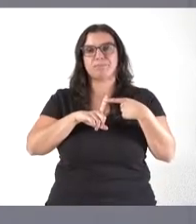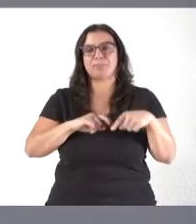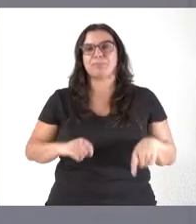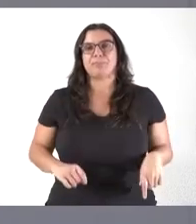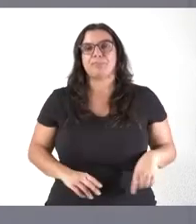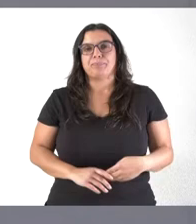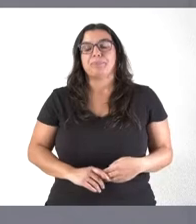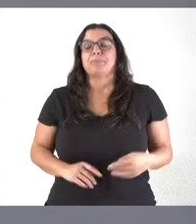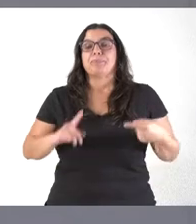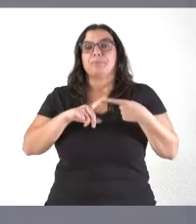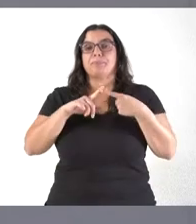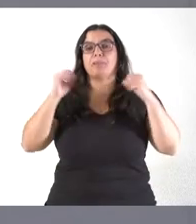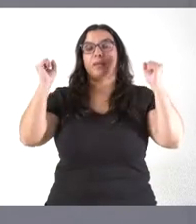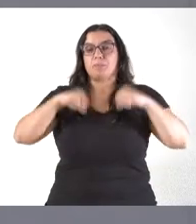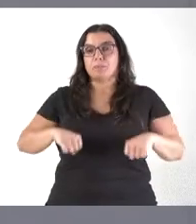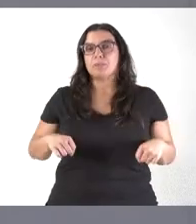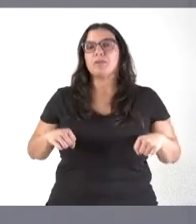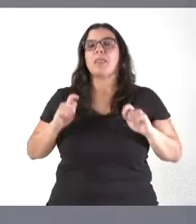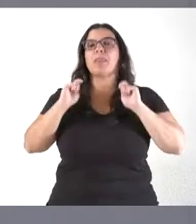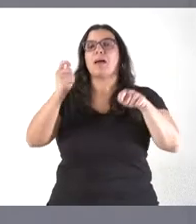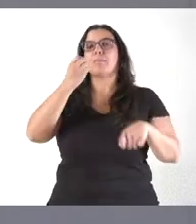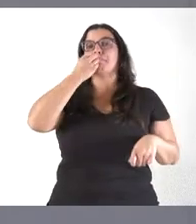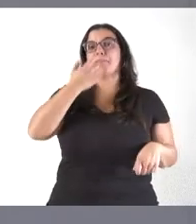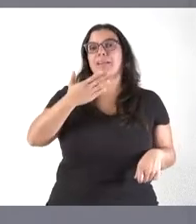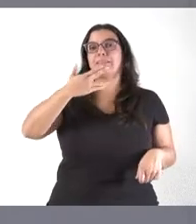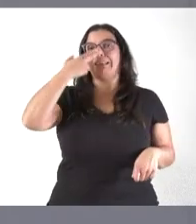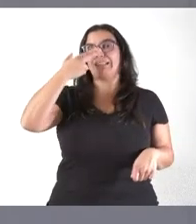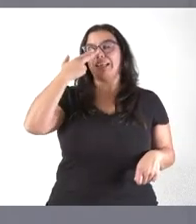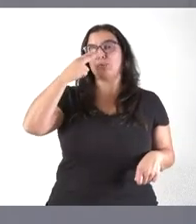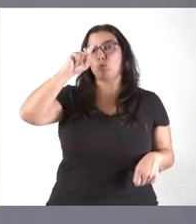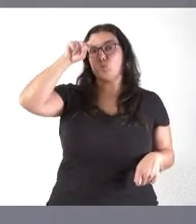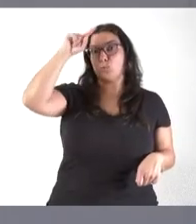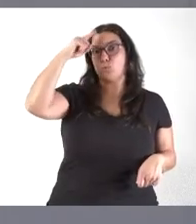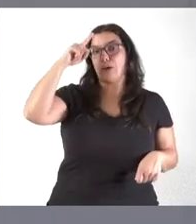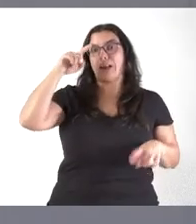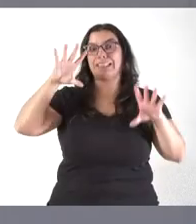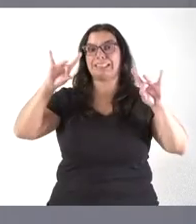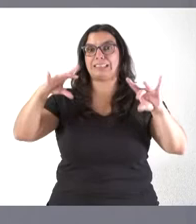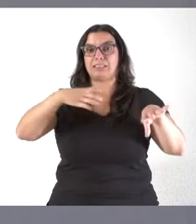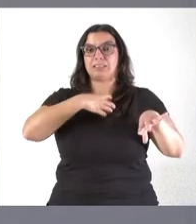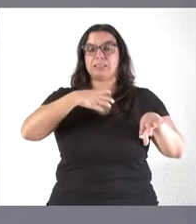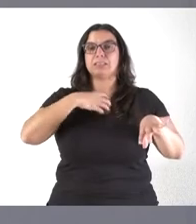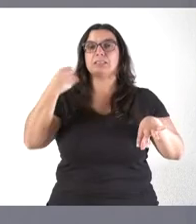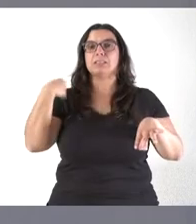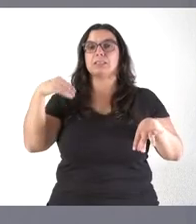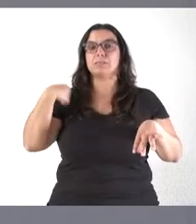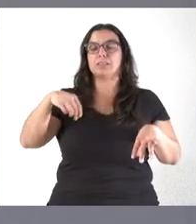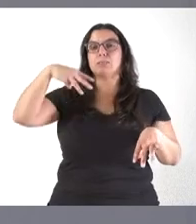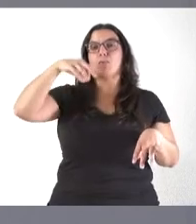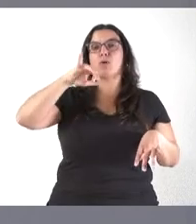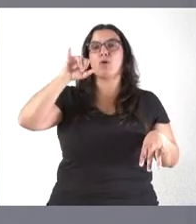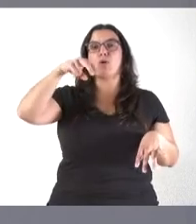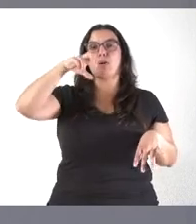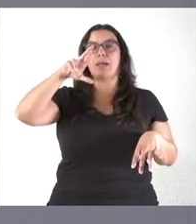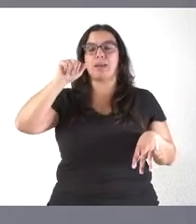se aprueba la declaración de bien de interés cultural de carácter inmaterial de la mojonera de brañosera y el